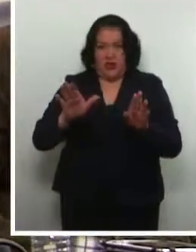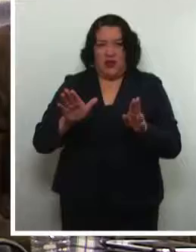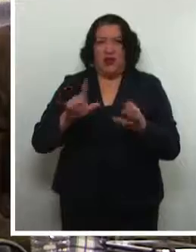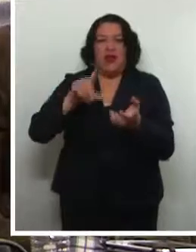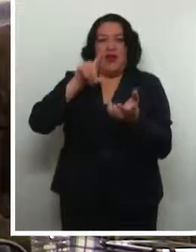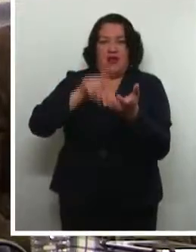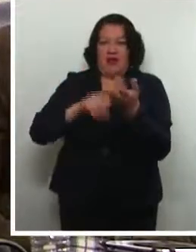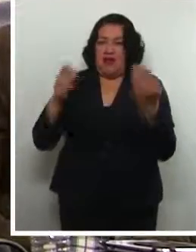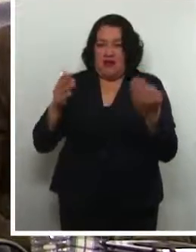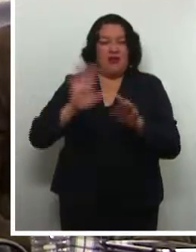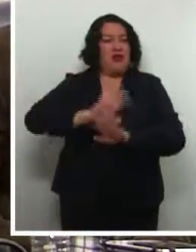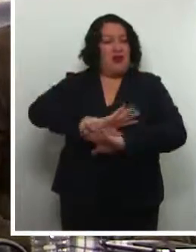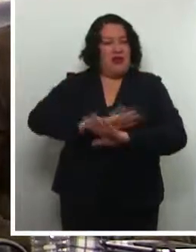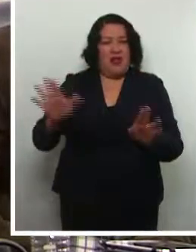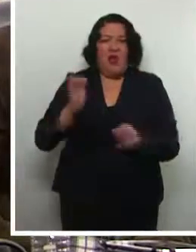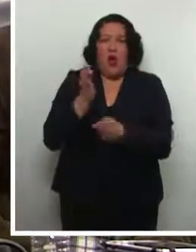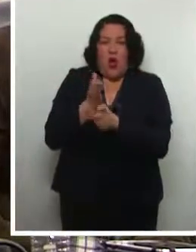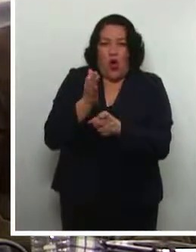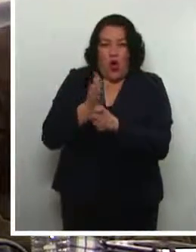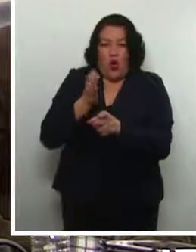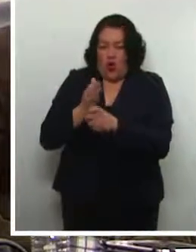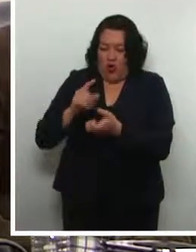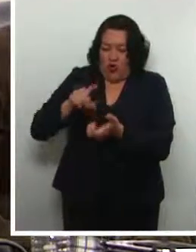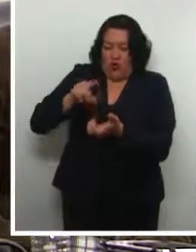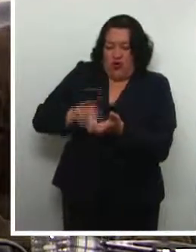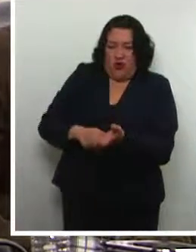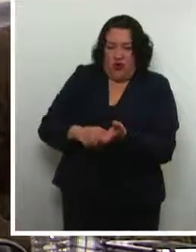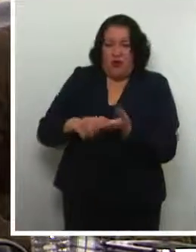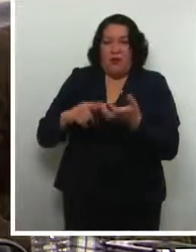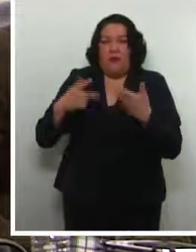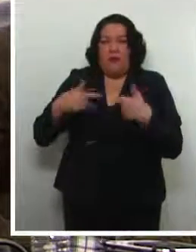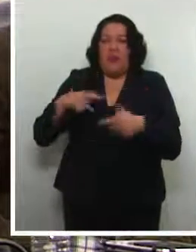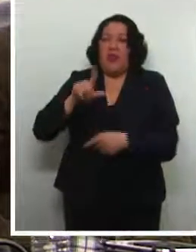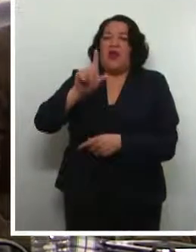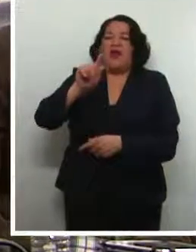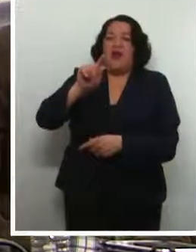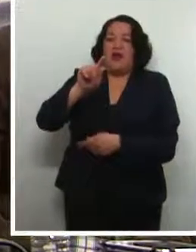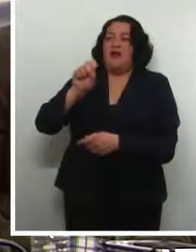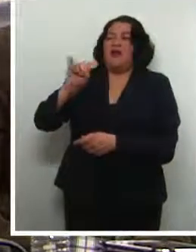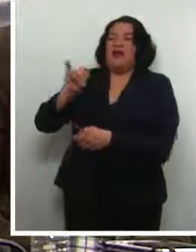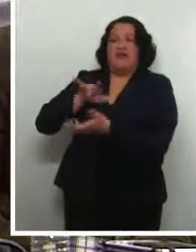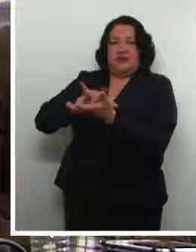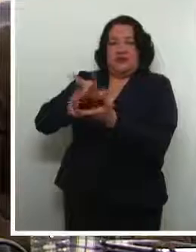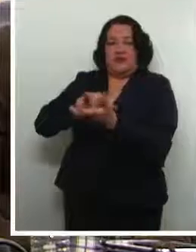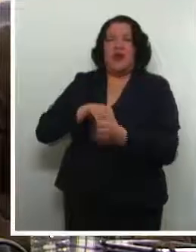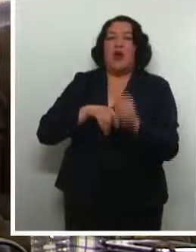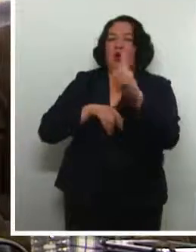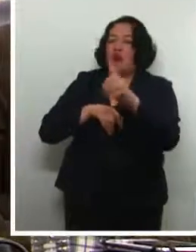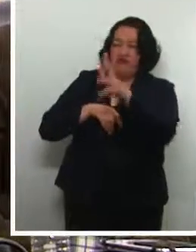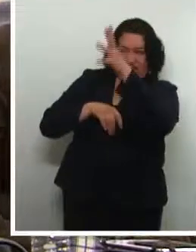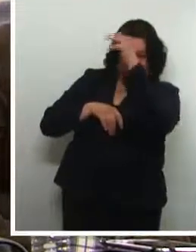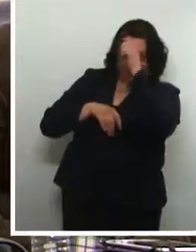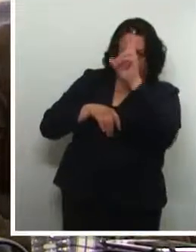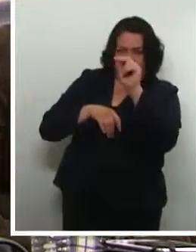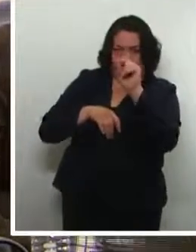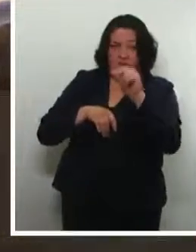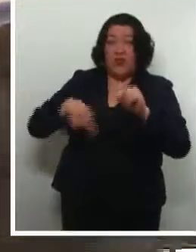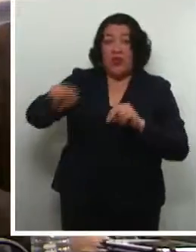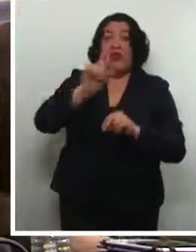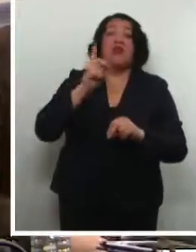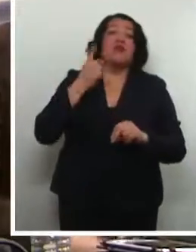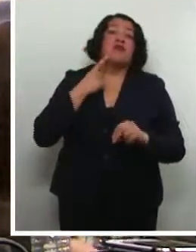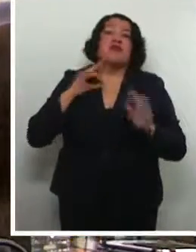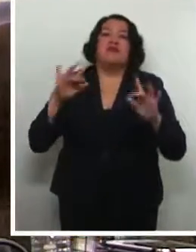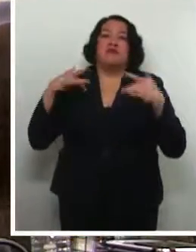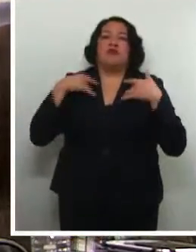en el cual se han emitido hasta este momento 70 votos a favor, un voto en contra y 0 abstenciones.